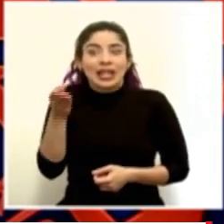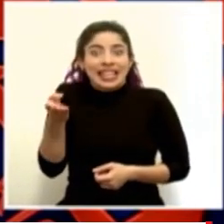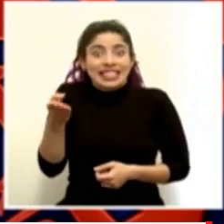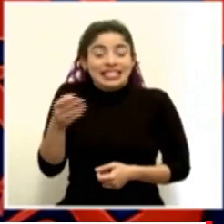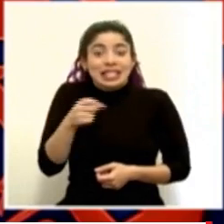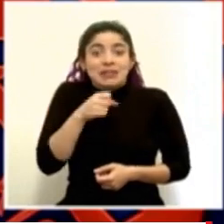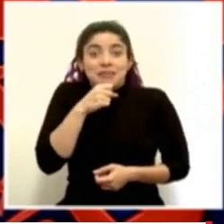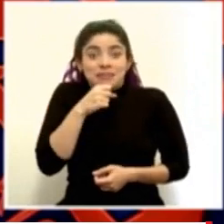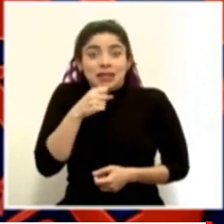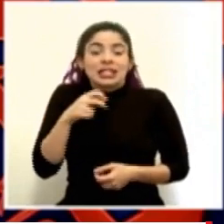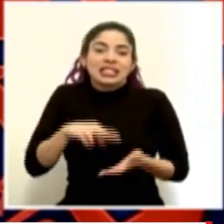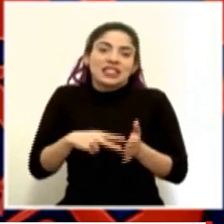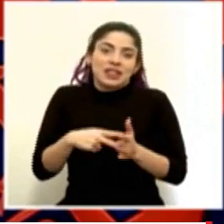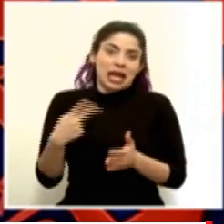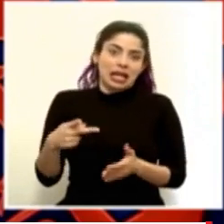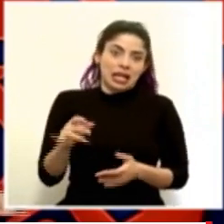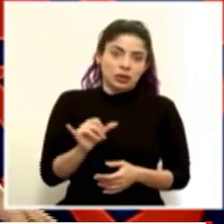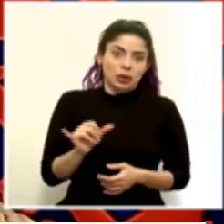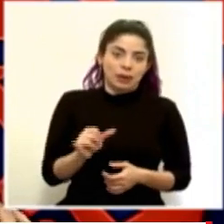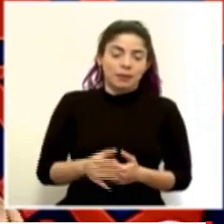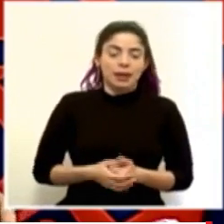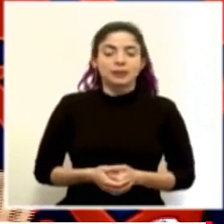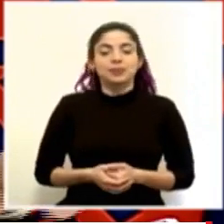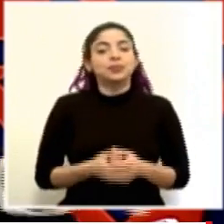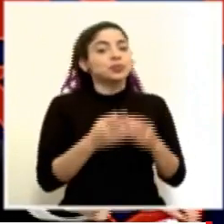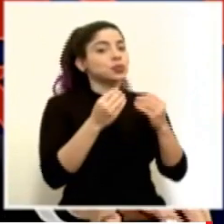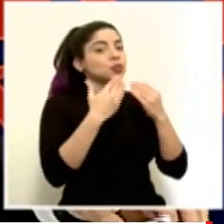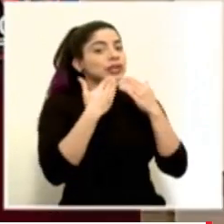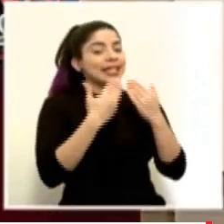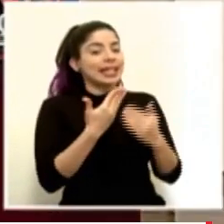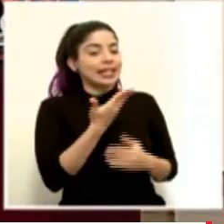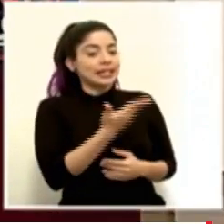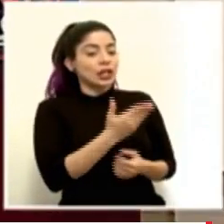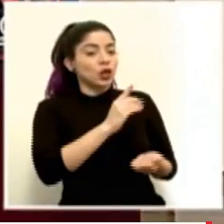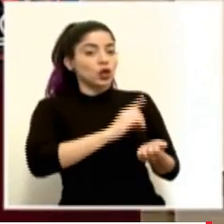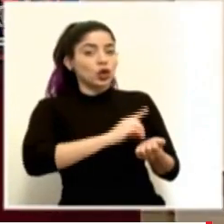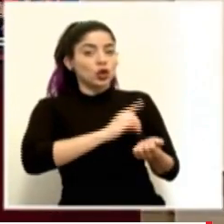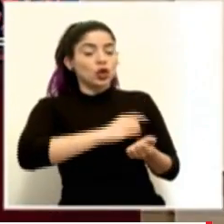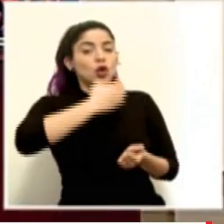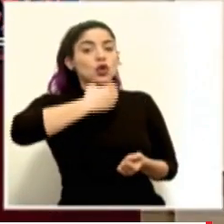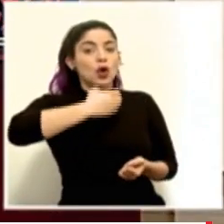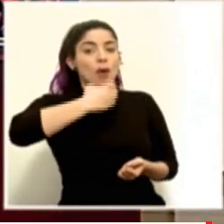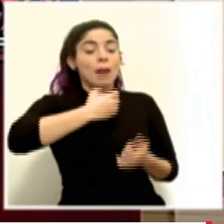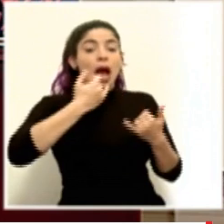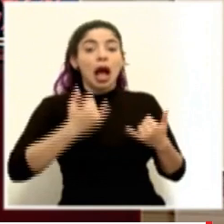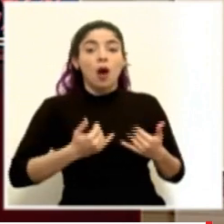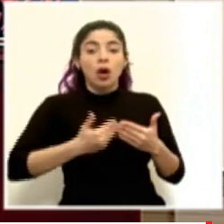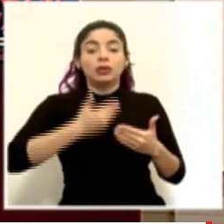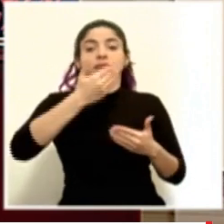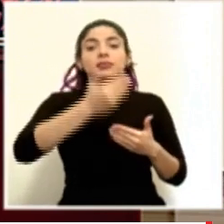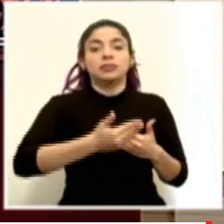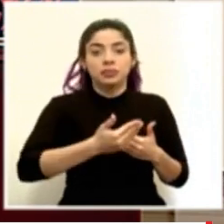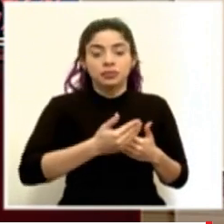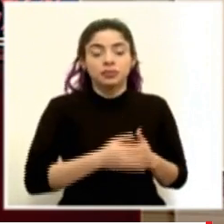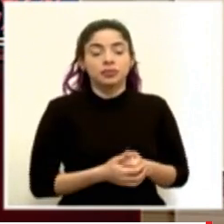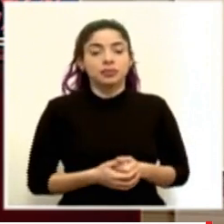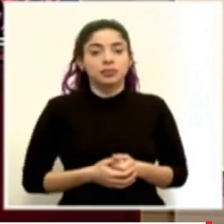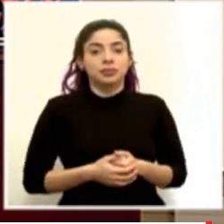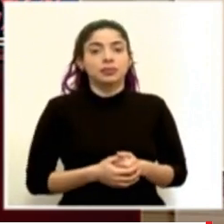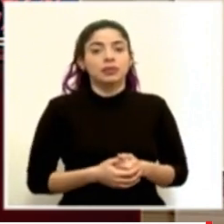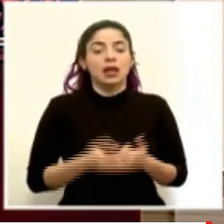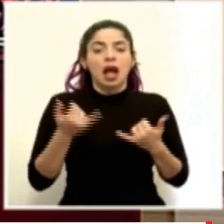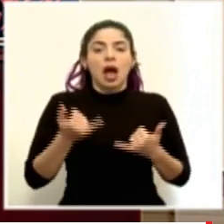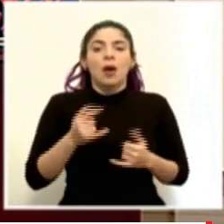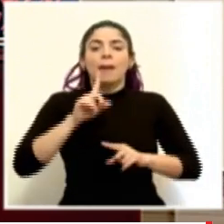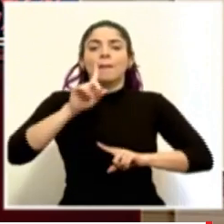ese es un factor de riesgo. Muchísimas gracias al doctor Román Macaya. Vamos a proceder a